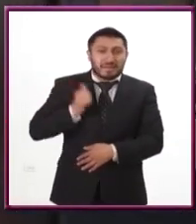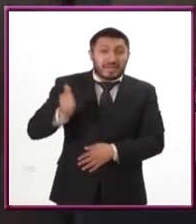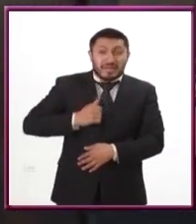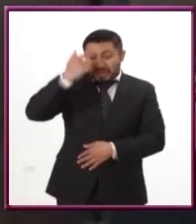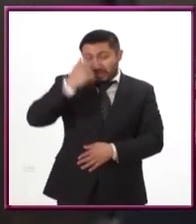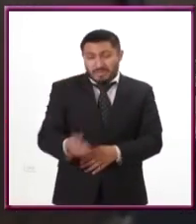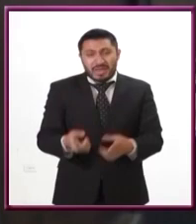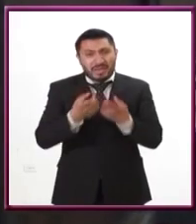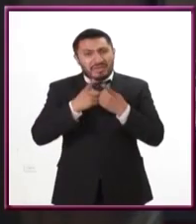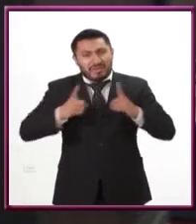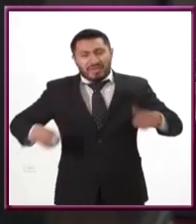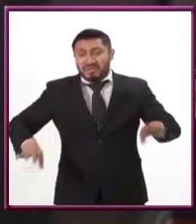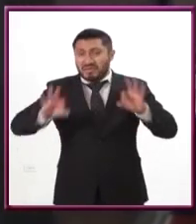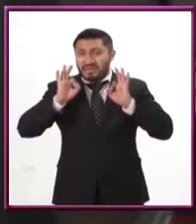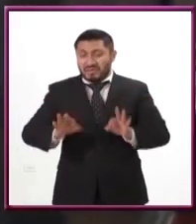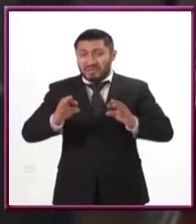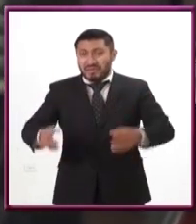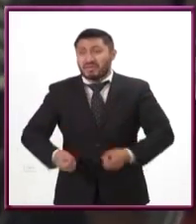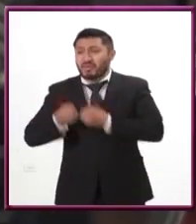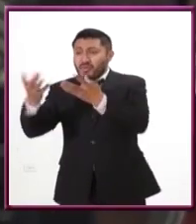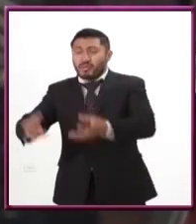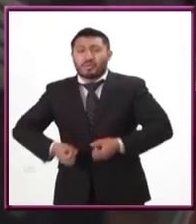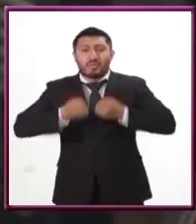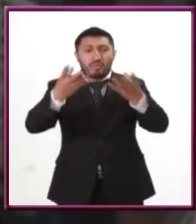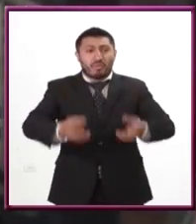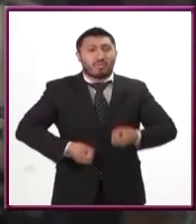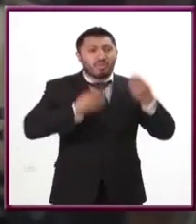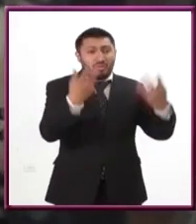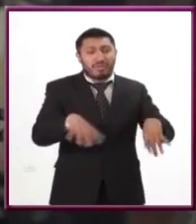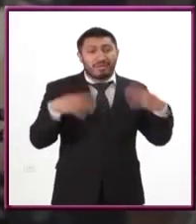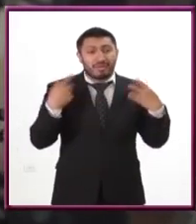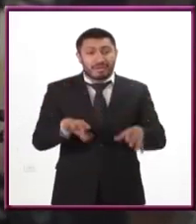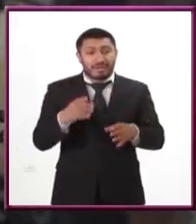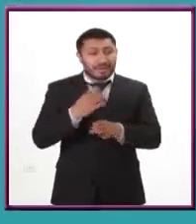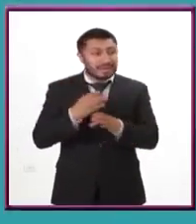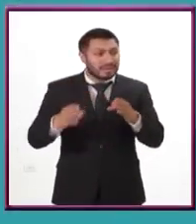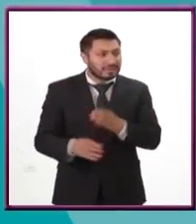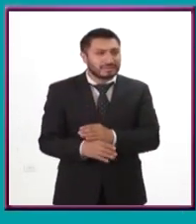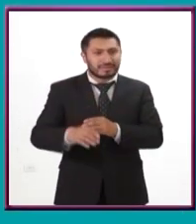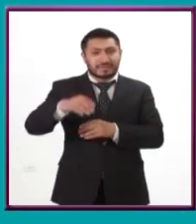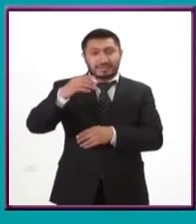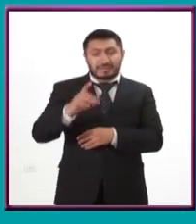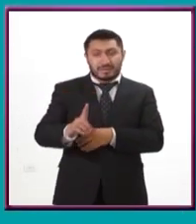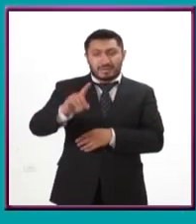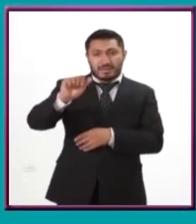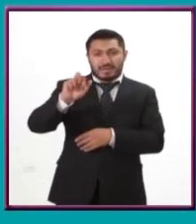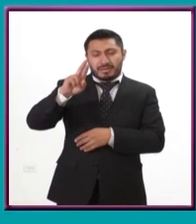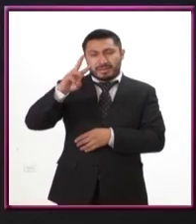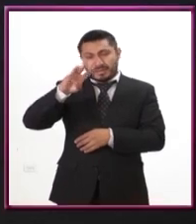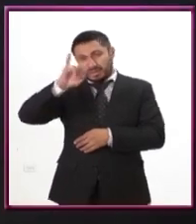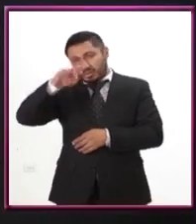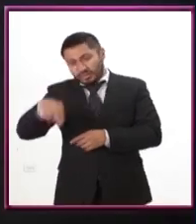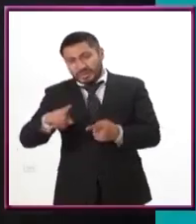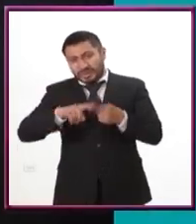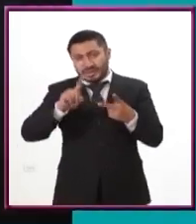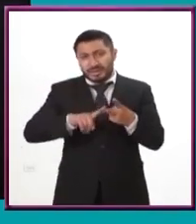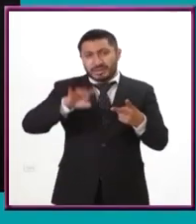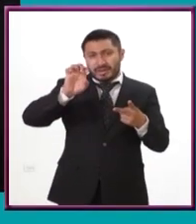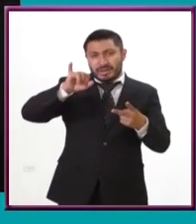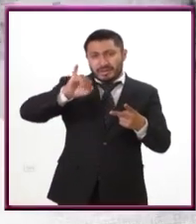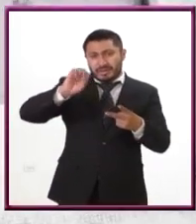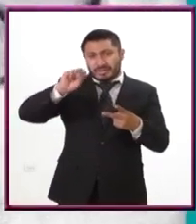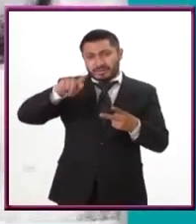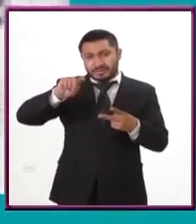para desarrollarse a plenitud y darle al mundo aportes extraordinarios. A Charles Darwin, Albert